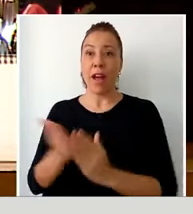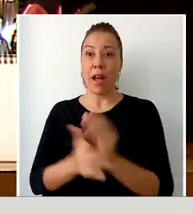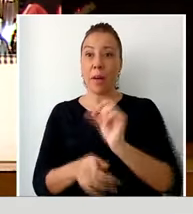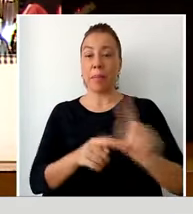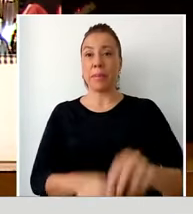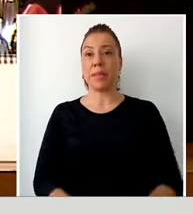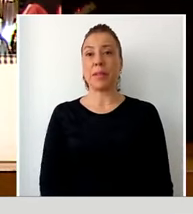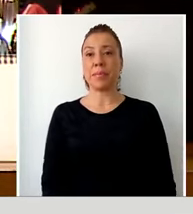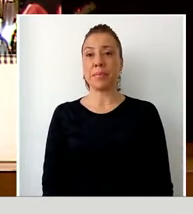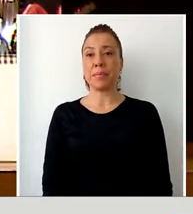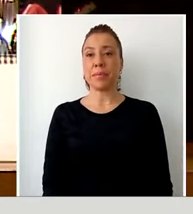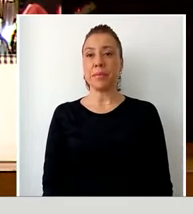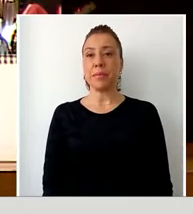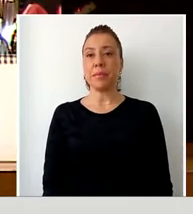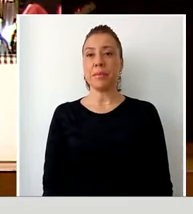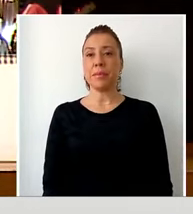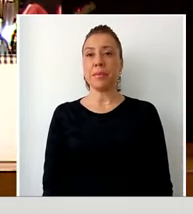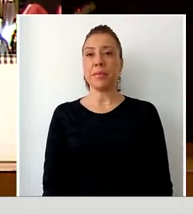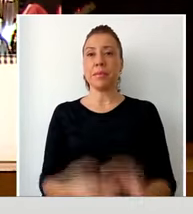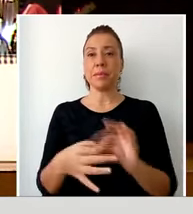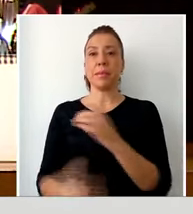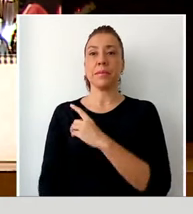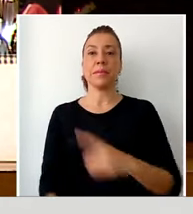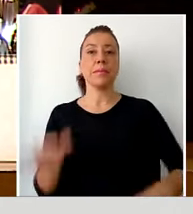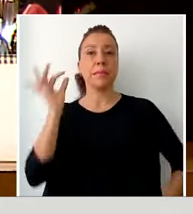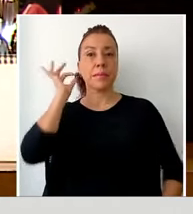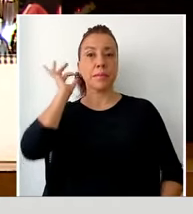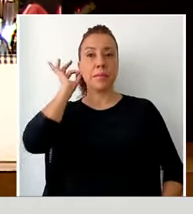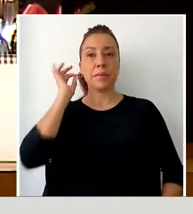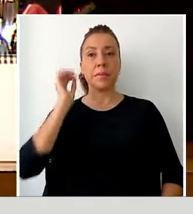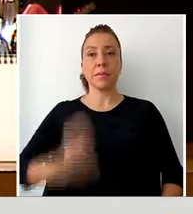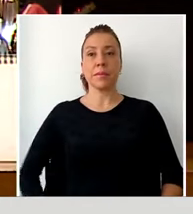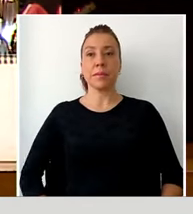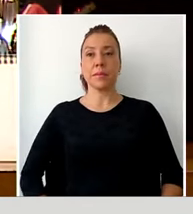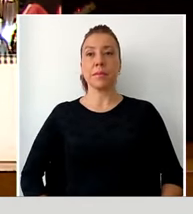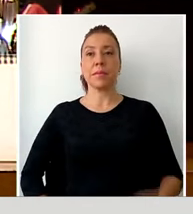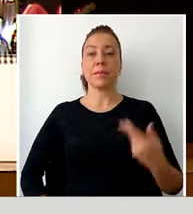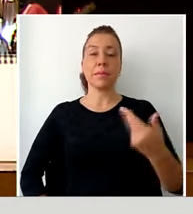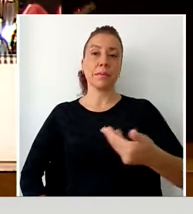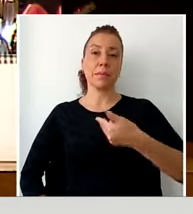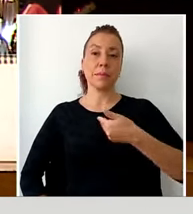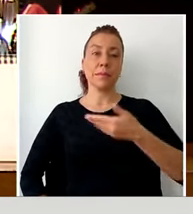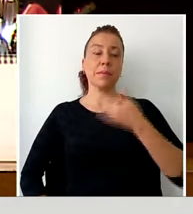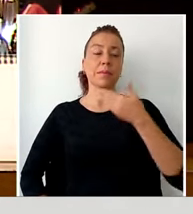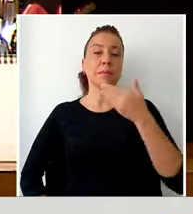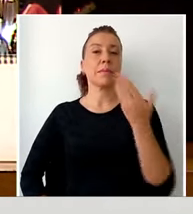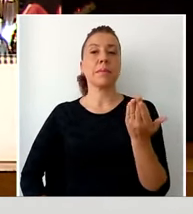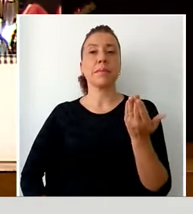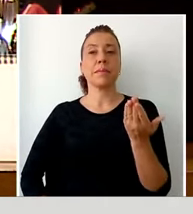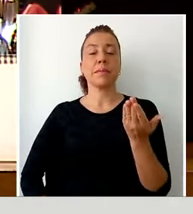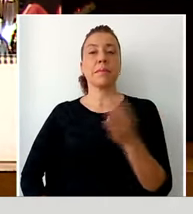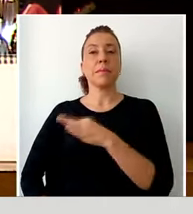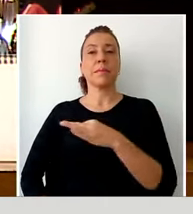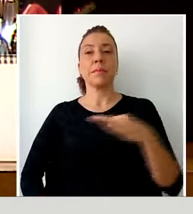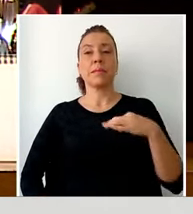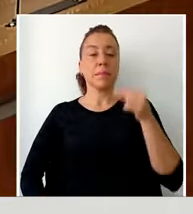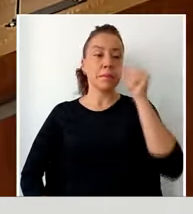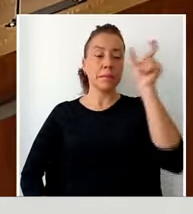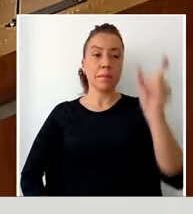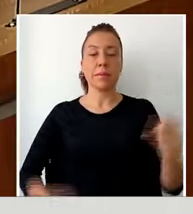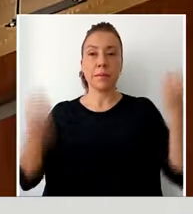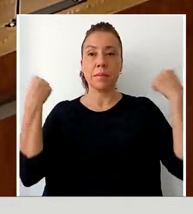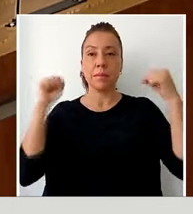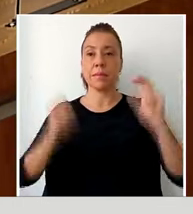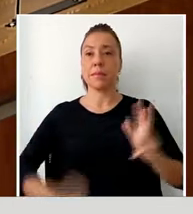Muchas gracias diputada nos ha solicitado la palabra el ministro del deporte Don Jaime